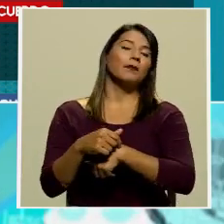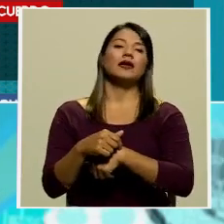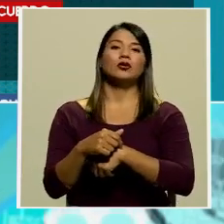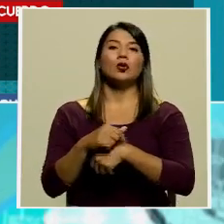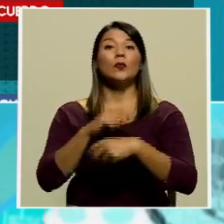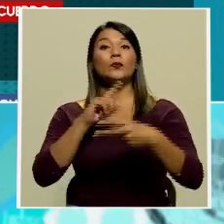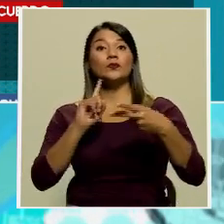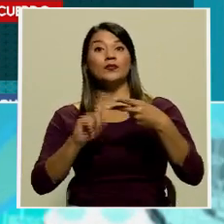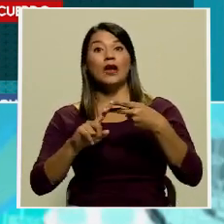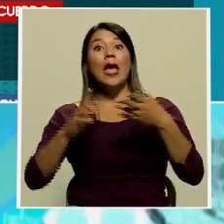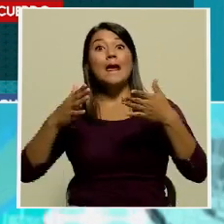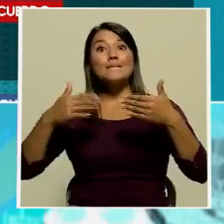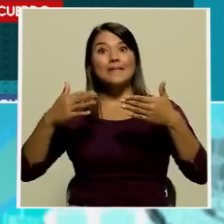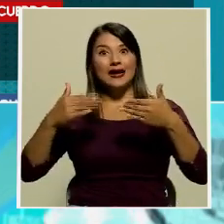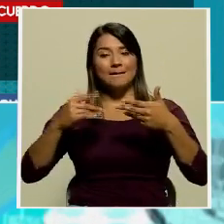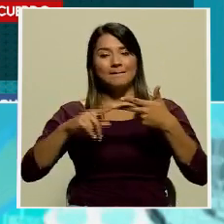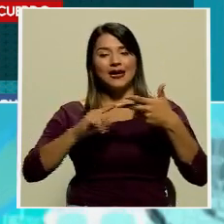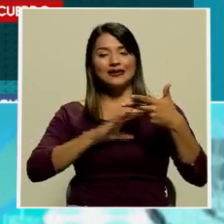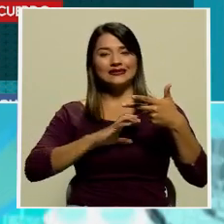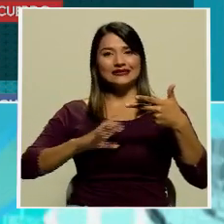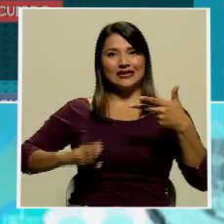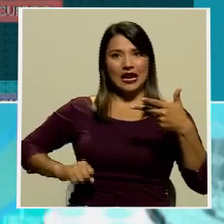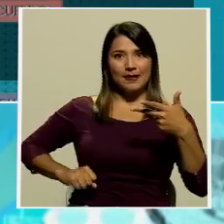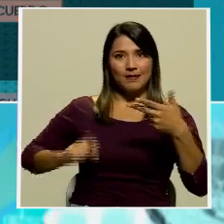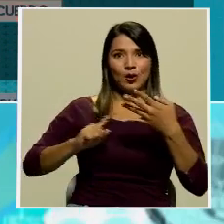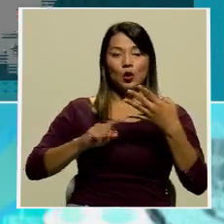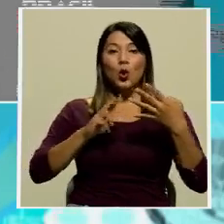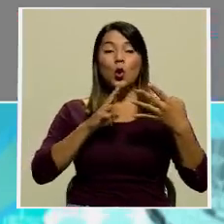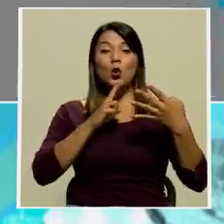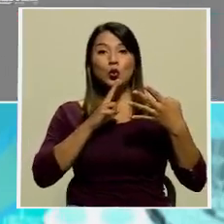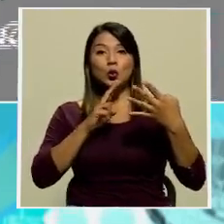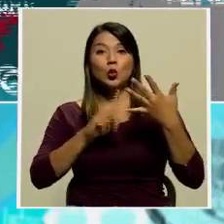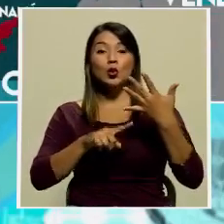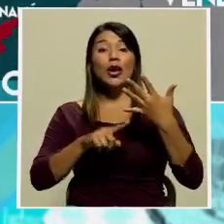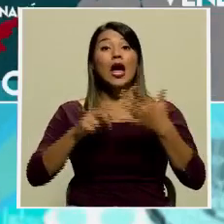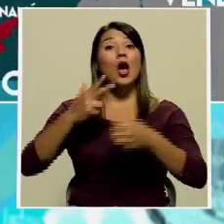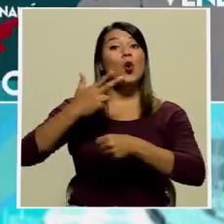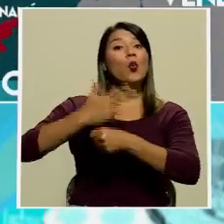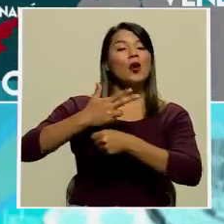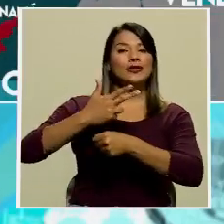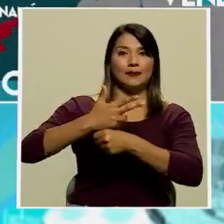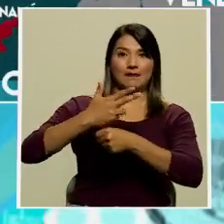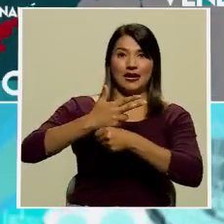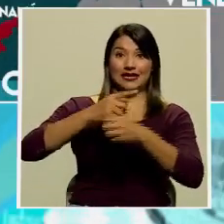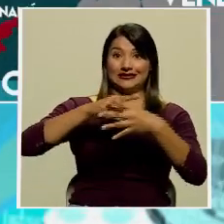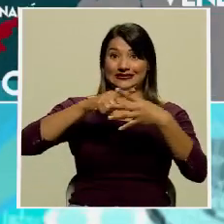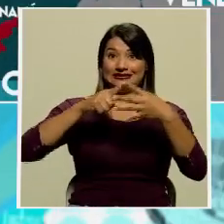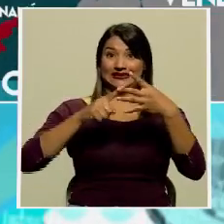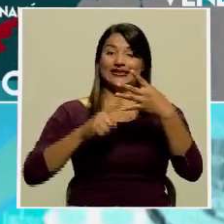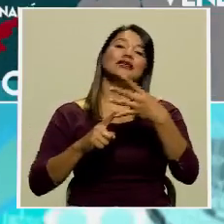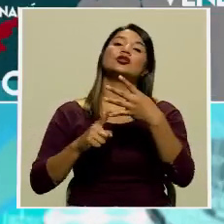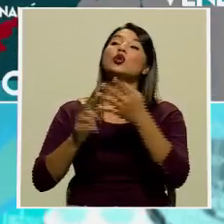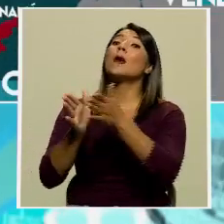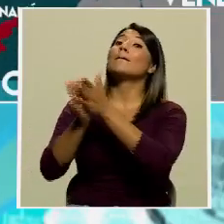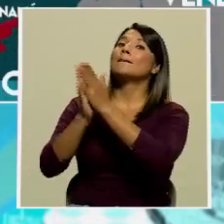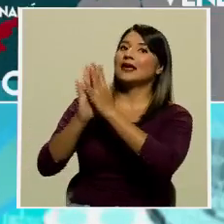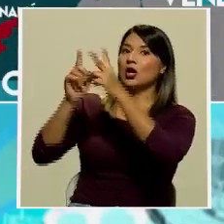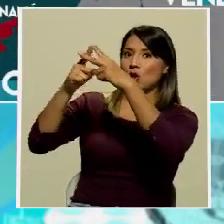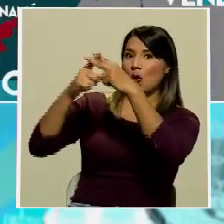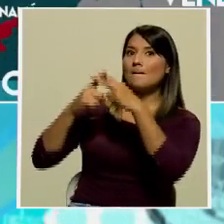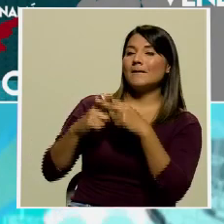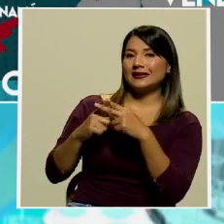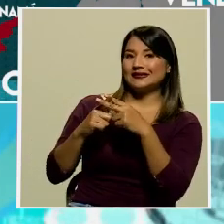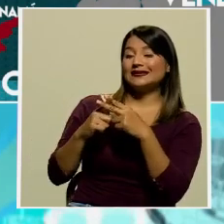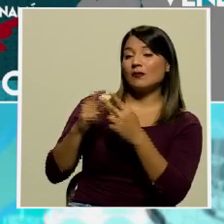que Panamá, El Salvador, Honduras y Guatemala se endeudaron con el fondo en